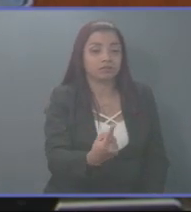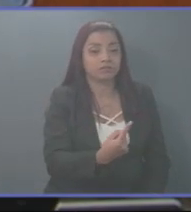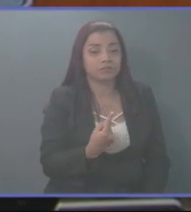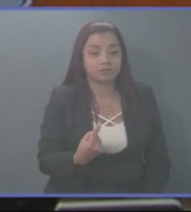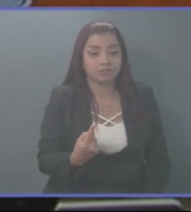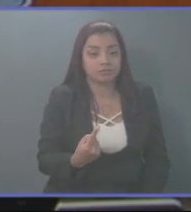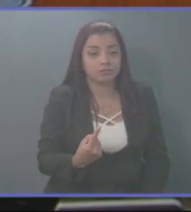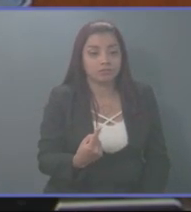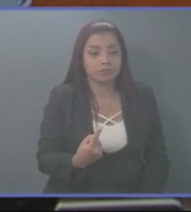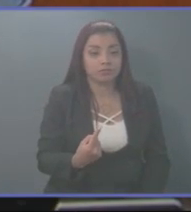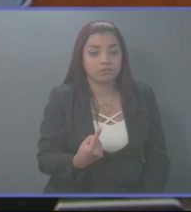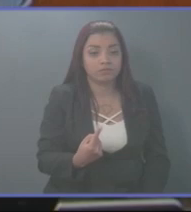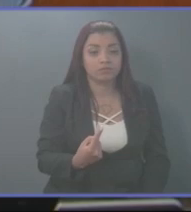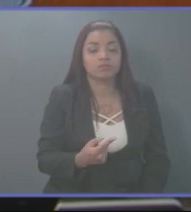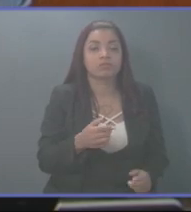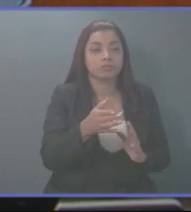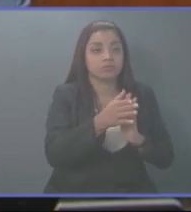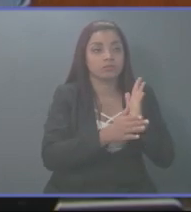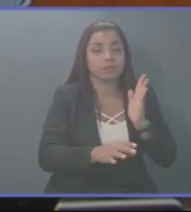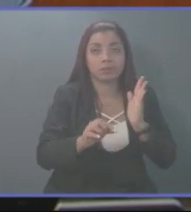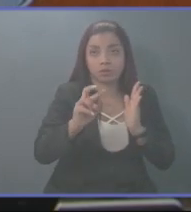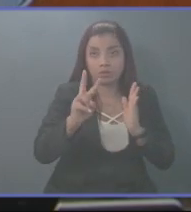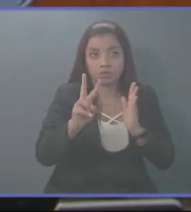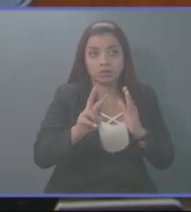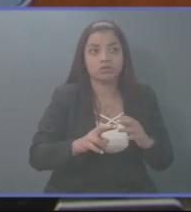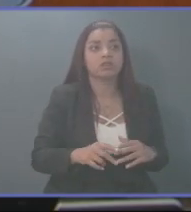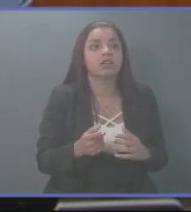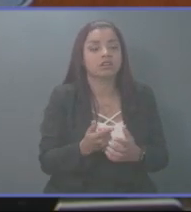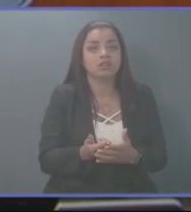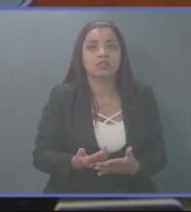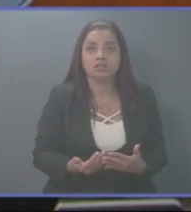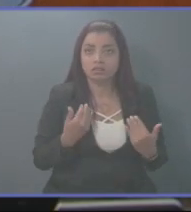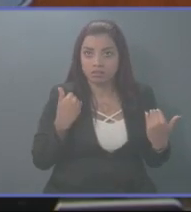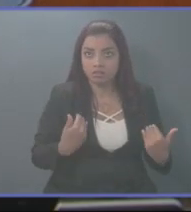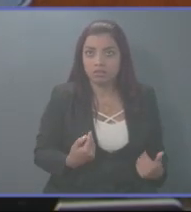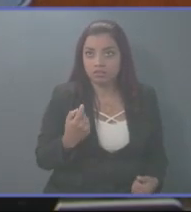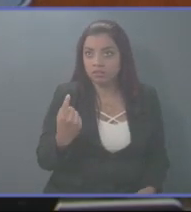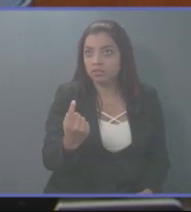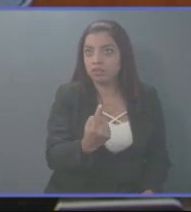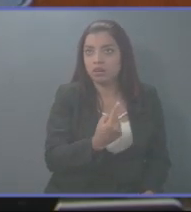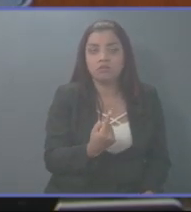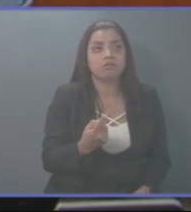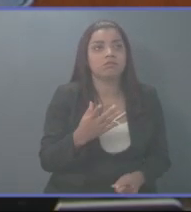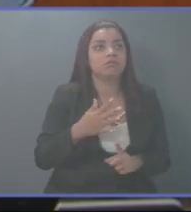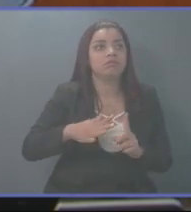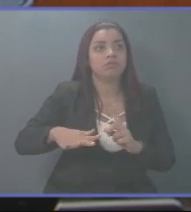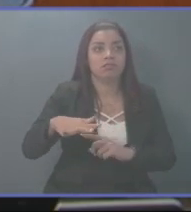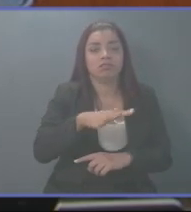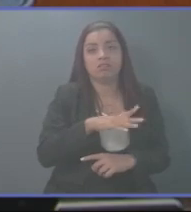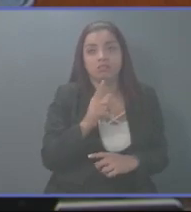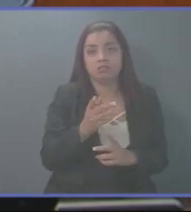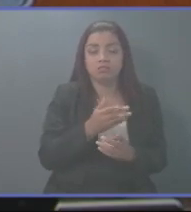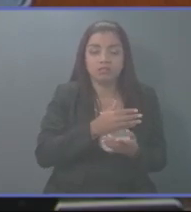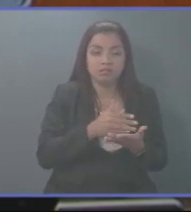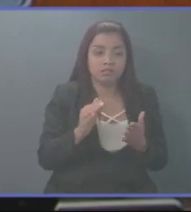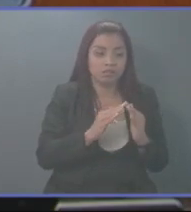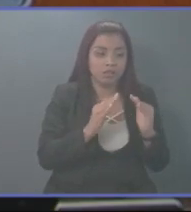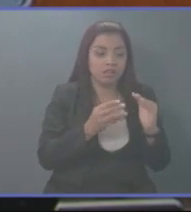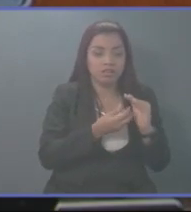desplazadas. Capítulo 2. Derechos de las personas en condición de desplazamiento forzado interno.